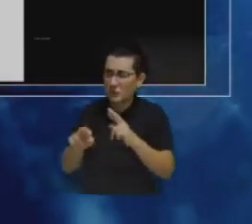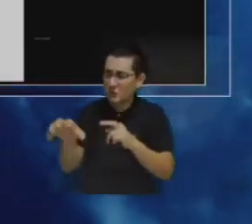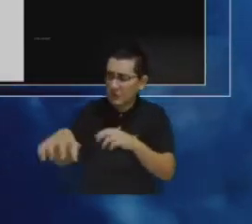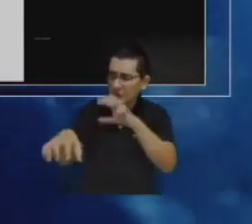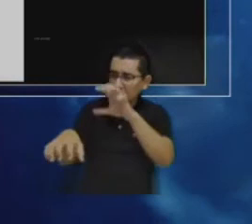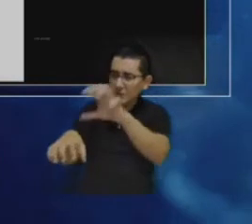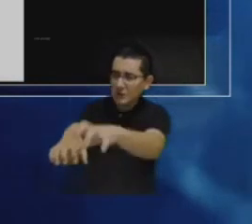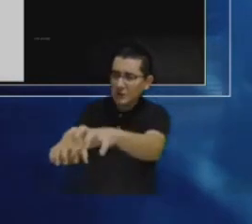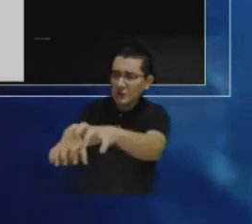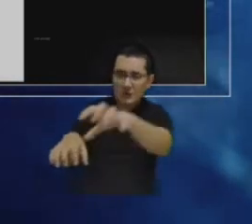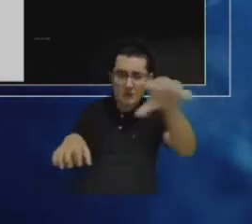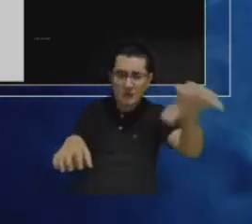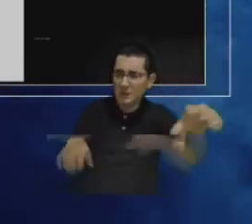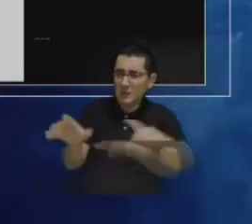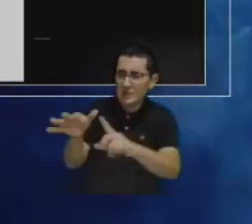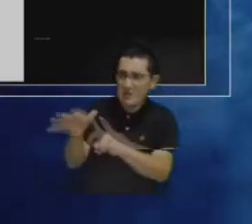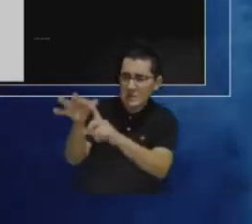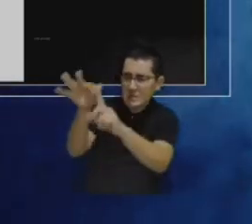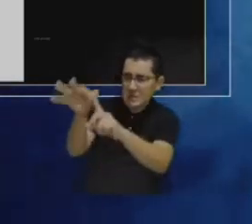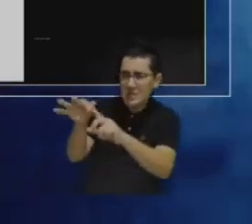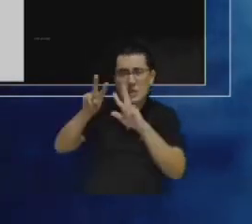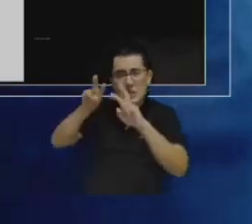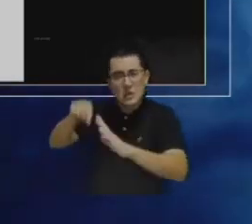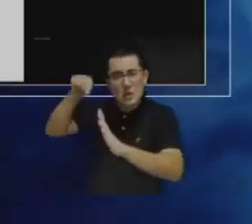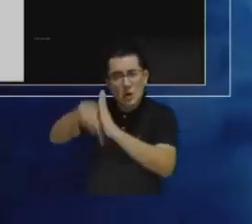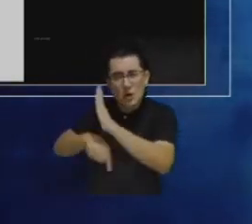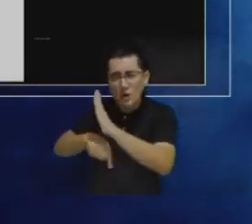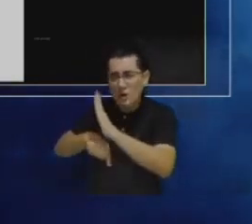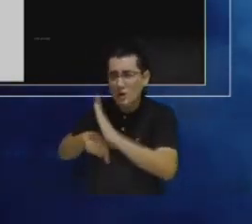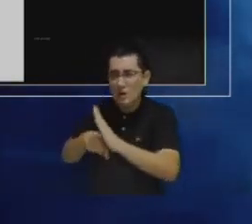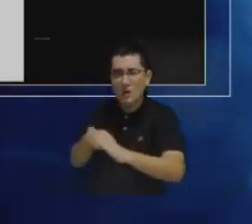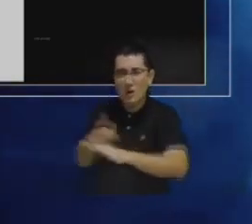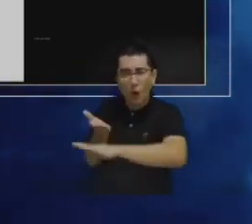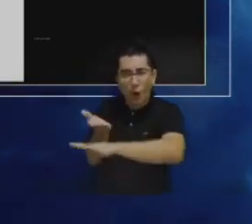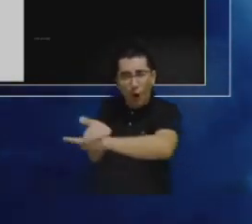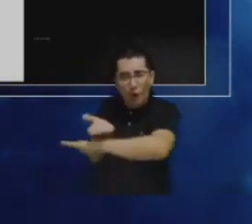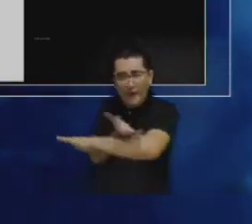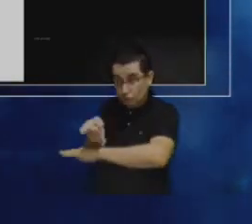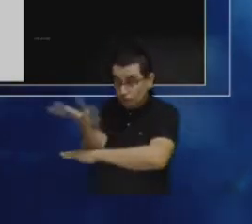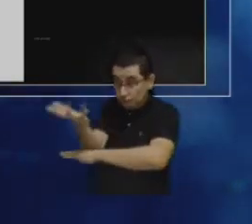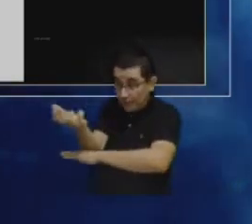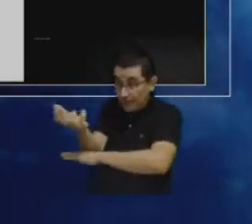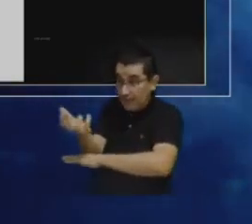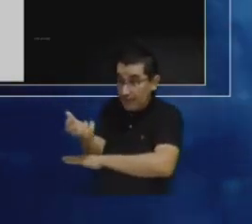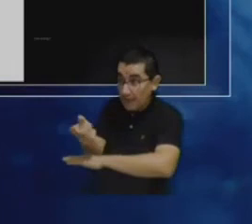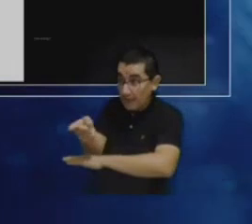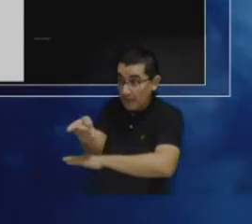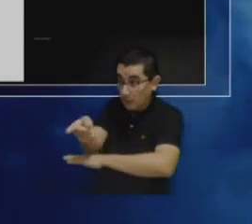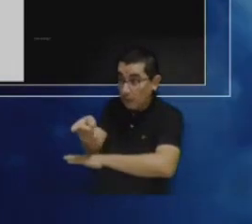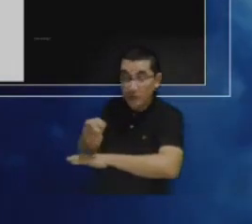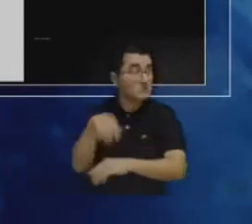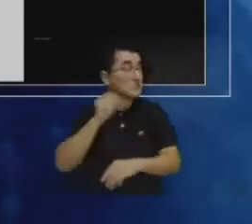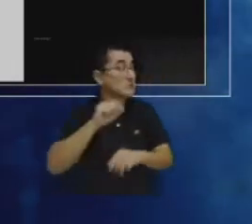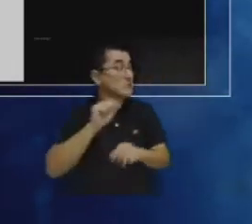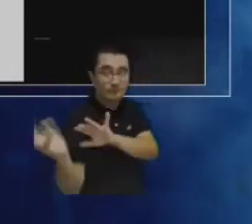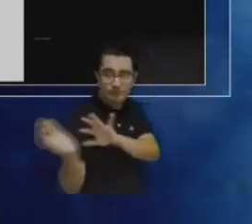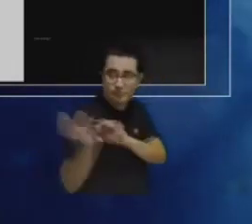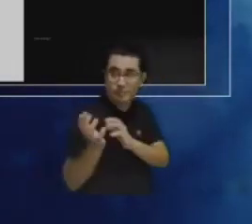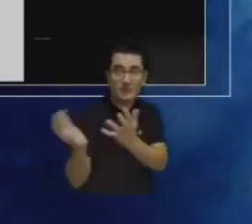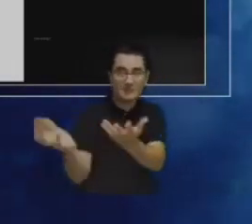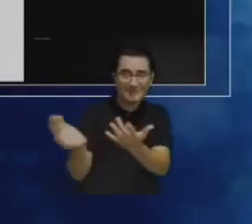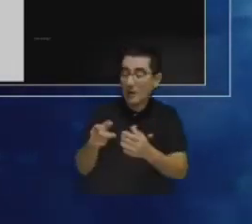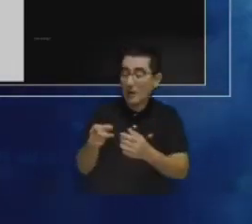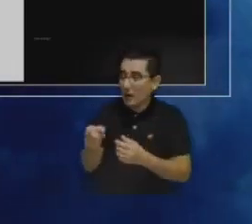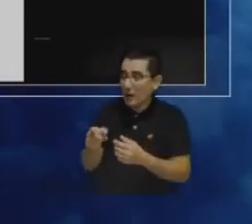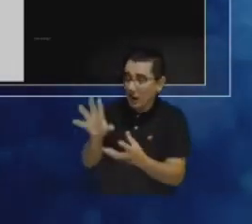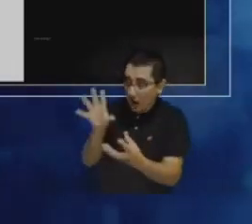decir, es acercar la oferta con la demanda, acercar el planeador del espectro, la Agencia Nacional